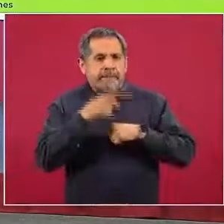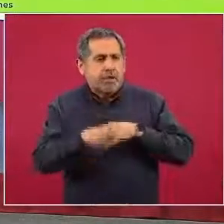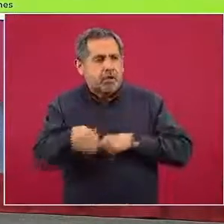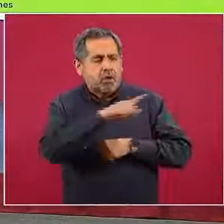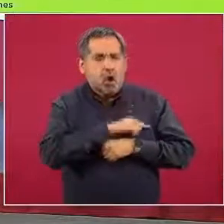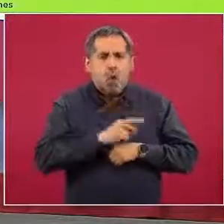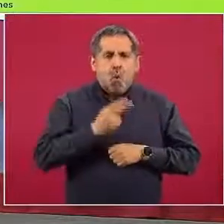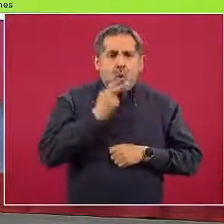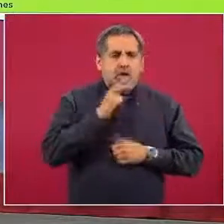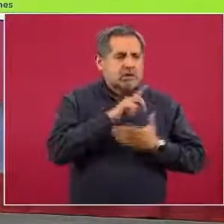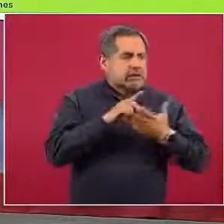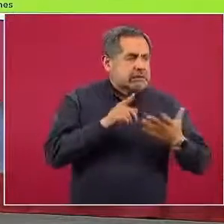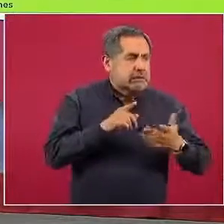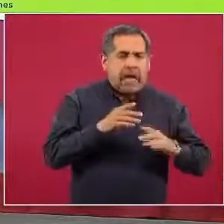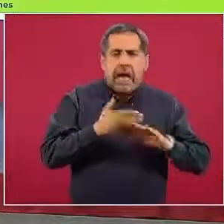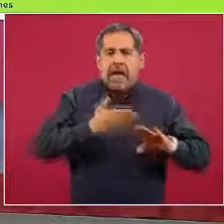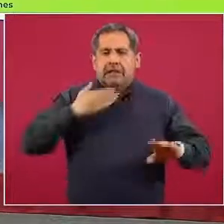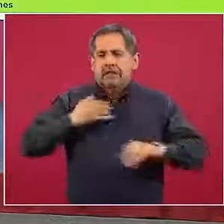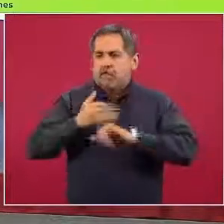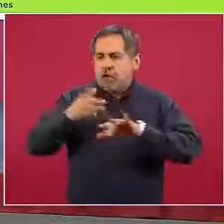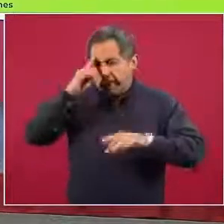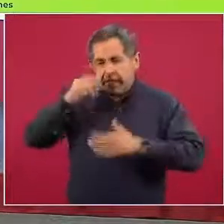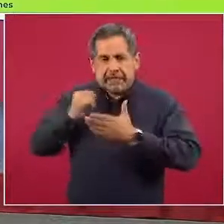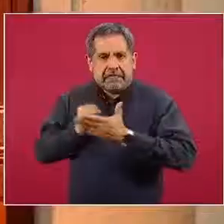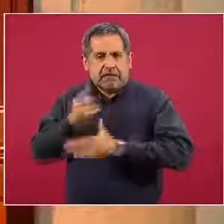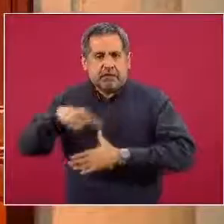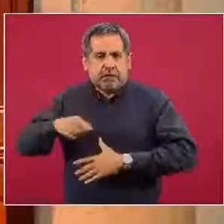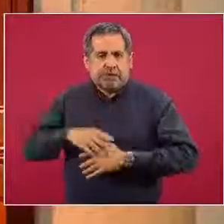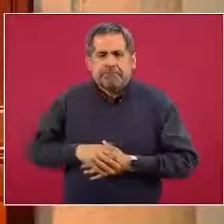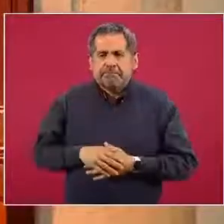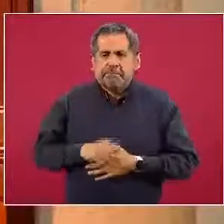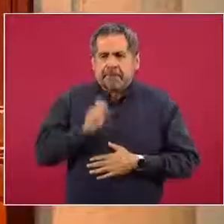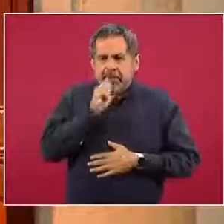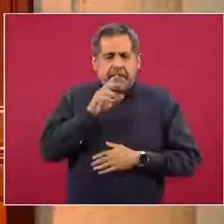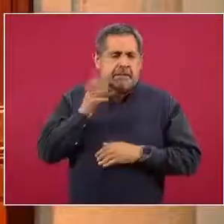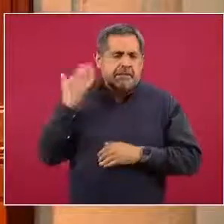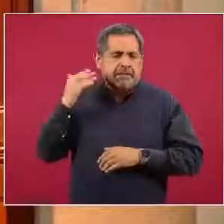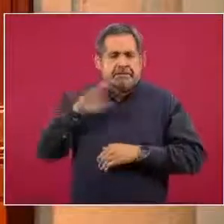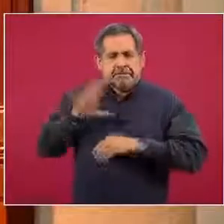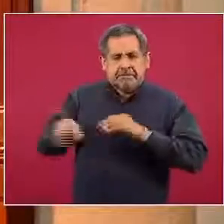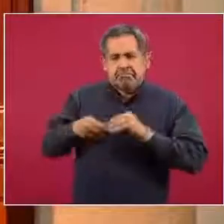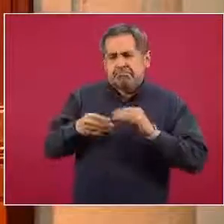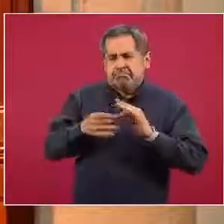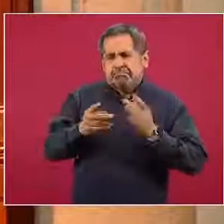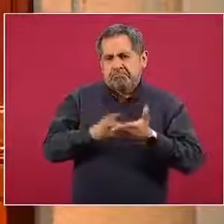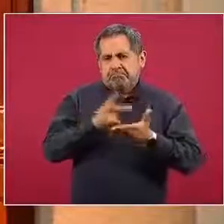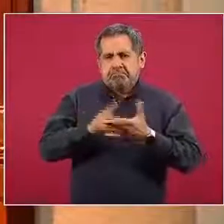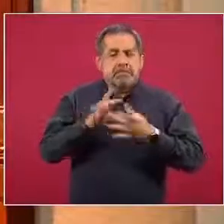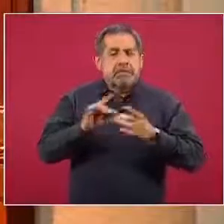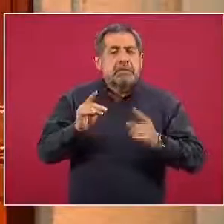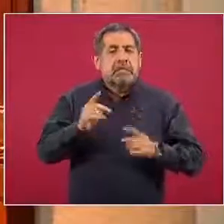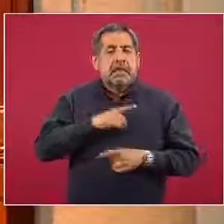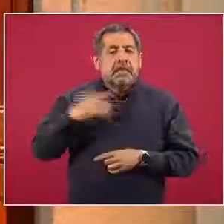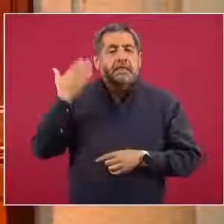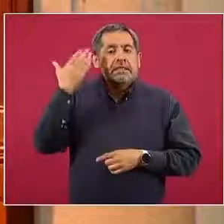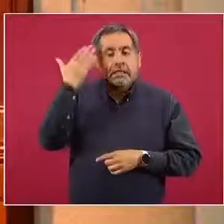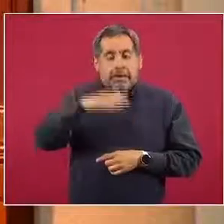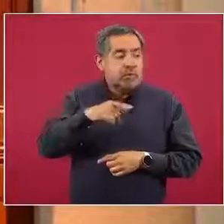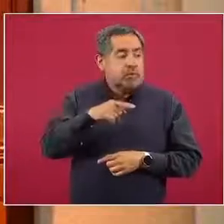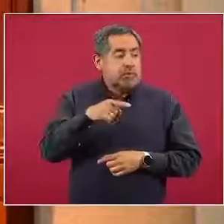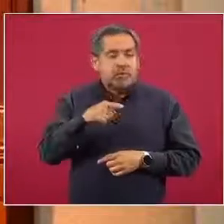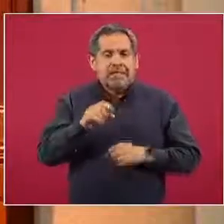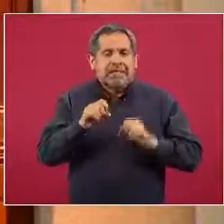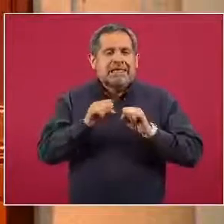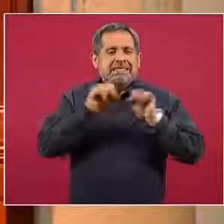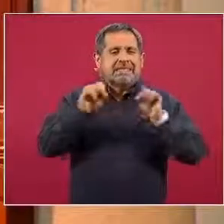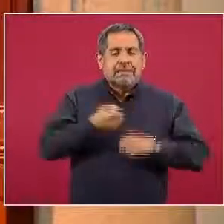decisiones informadas. Y además, como ya lo hemos mencionado muchas veces, sabemos que el sistema de salud